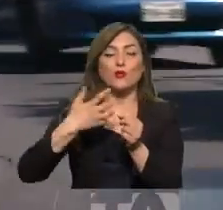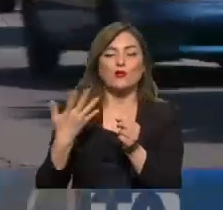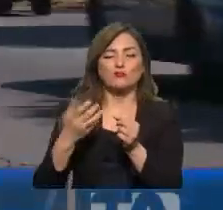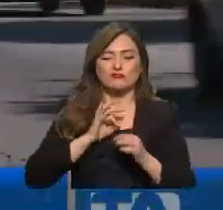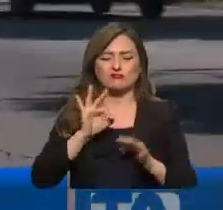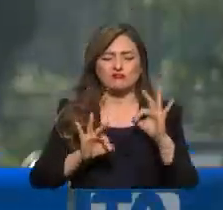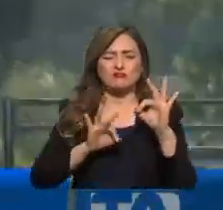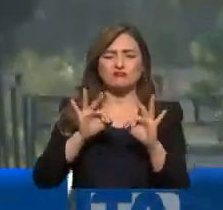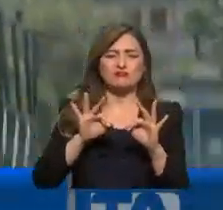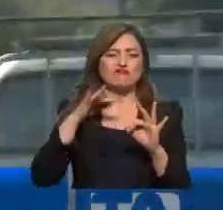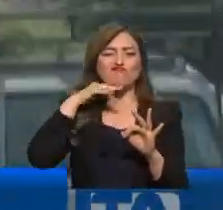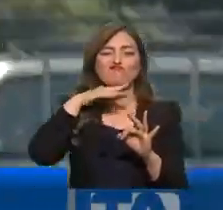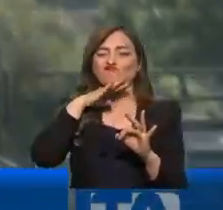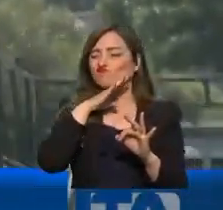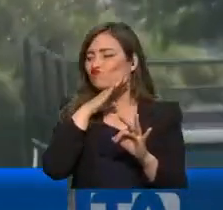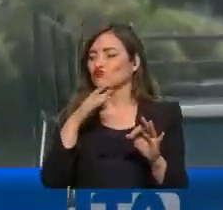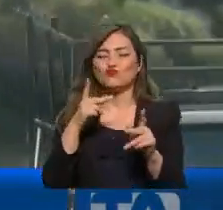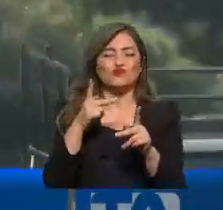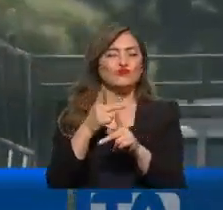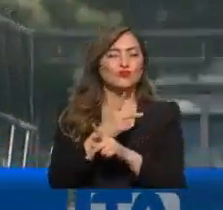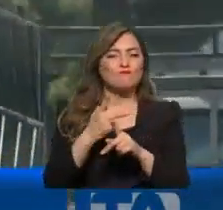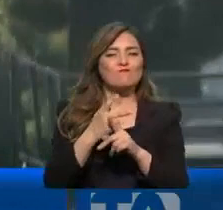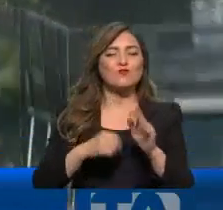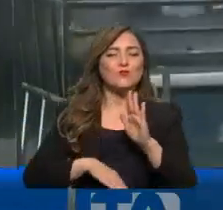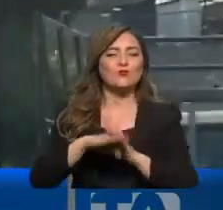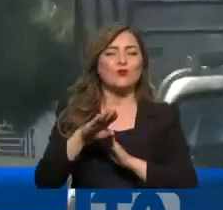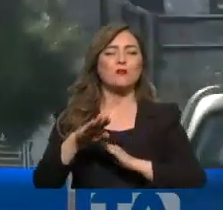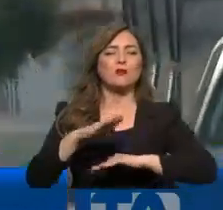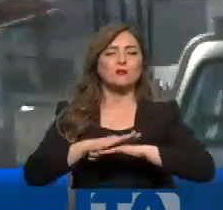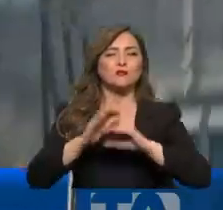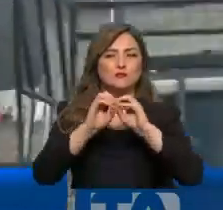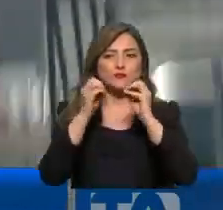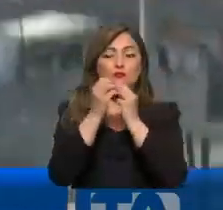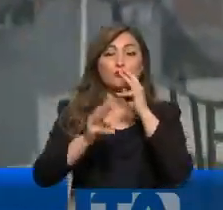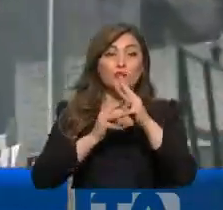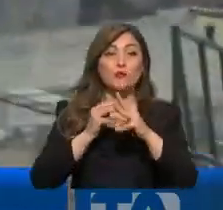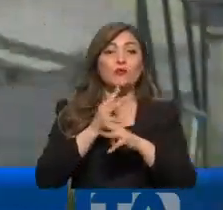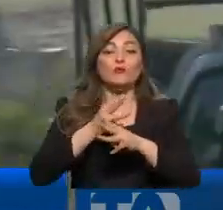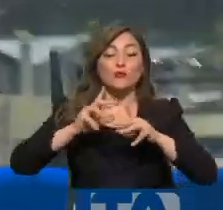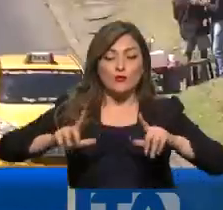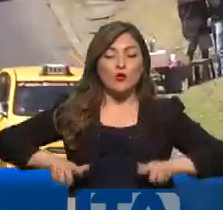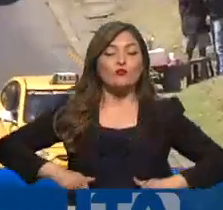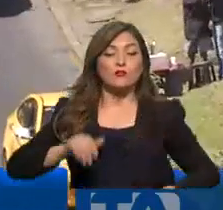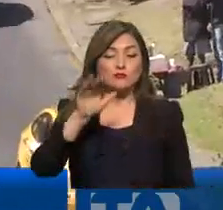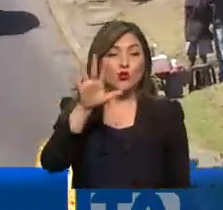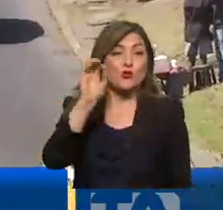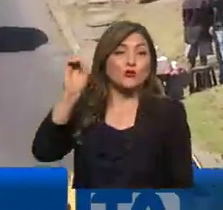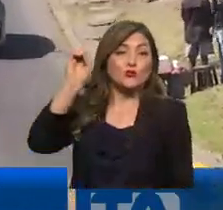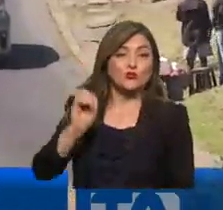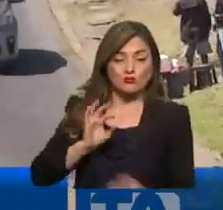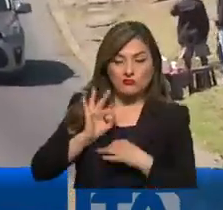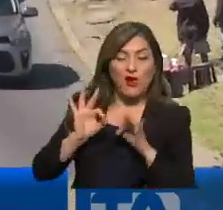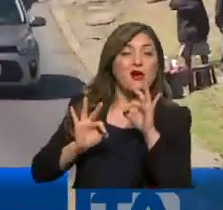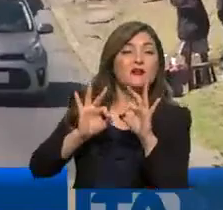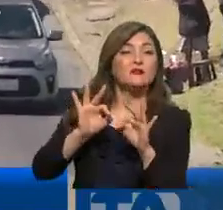límites de contaminantes, incluso duplicando el máximo establecido por la OMS. Y el 50% de esos